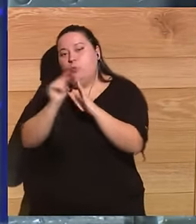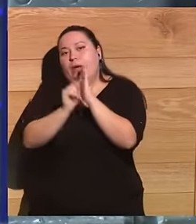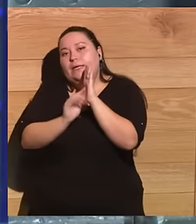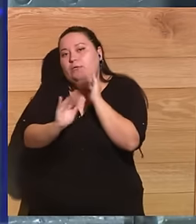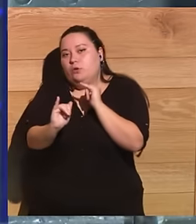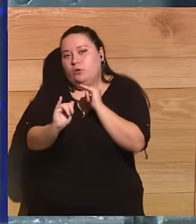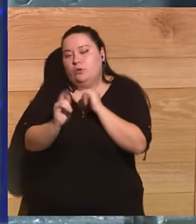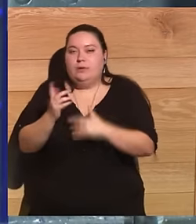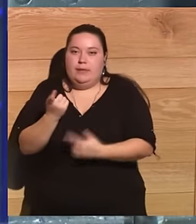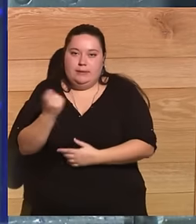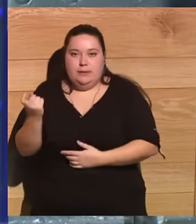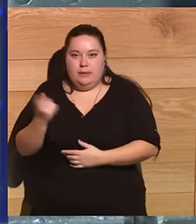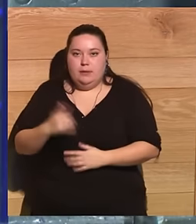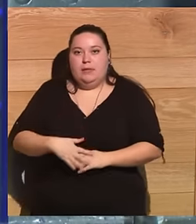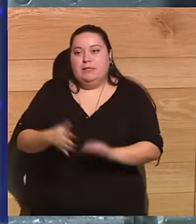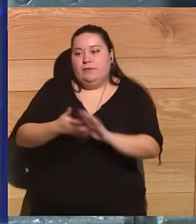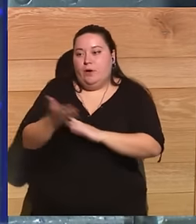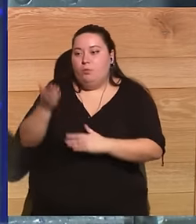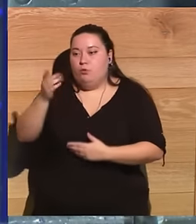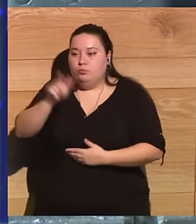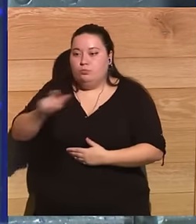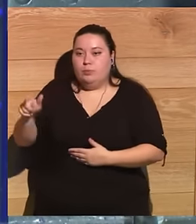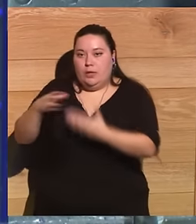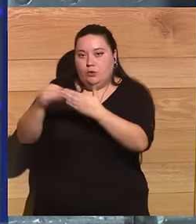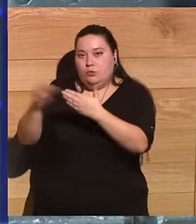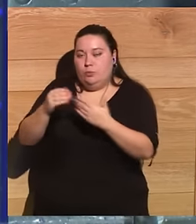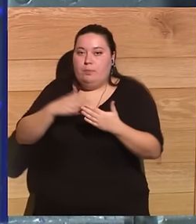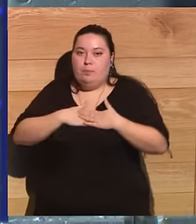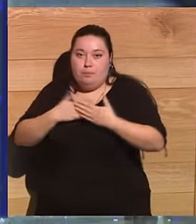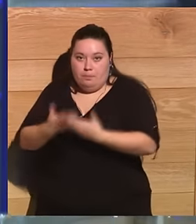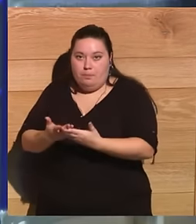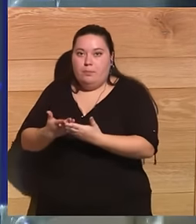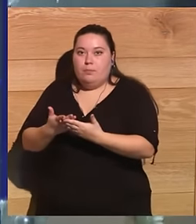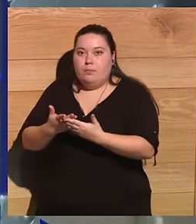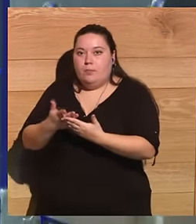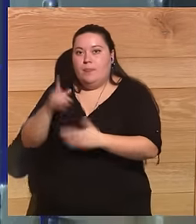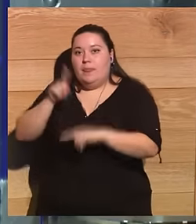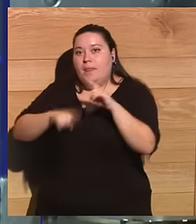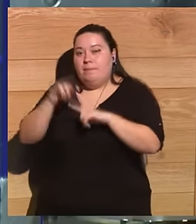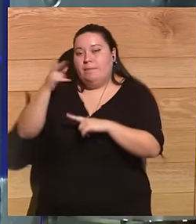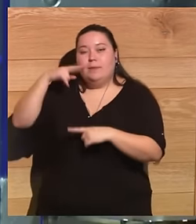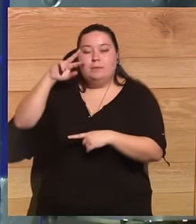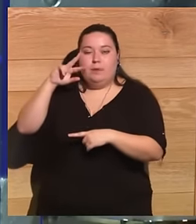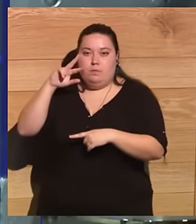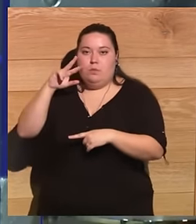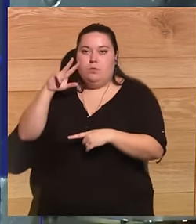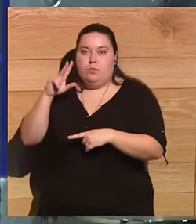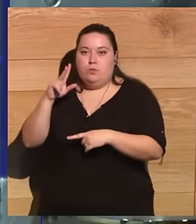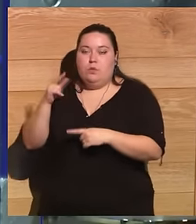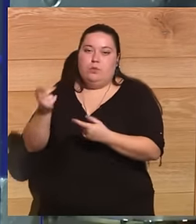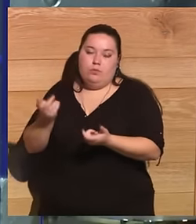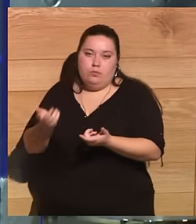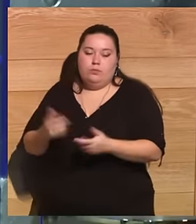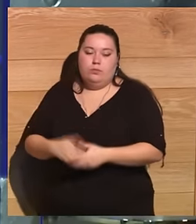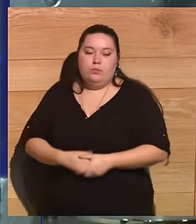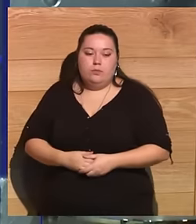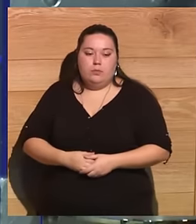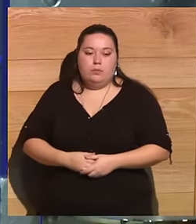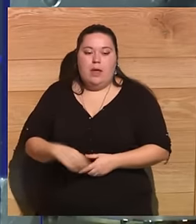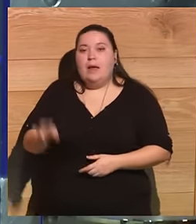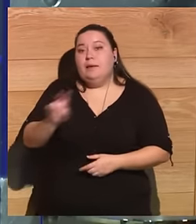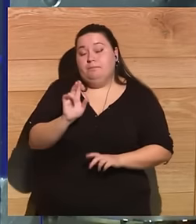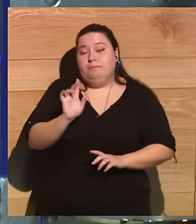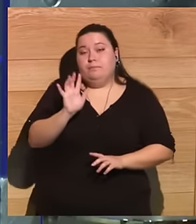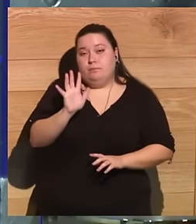que controlamos quiénes son los sujetos en función del experimento. Pero bueno, sí, hay una diversidad